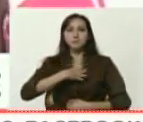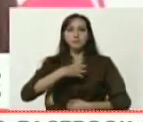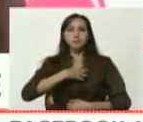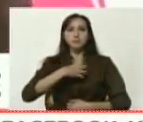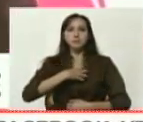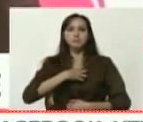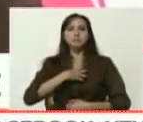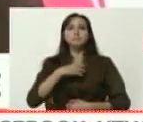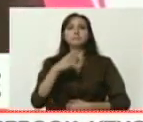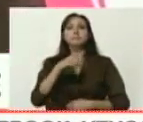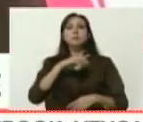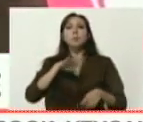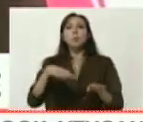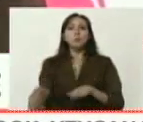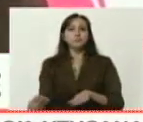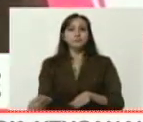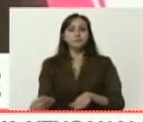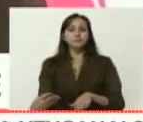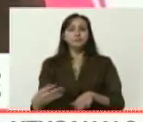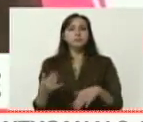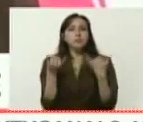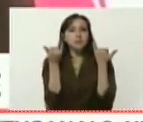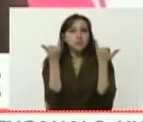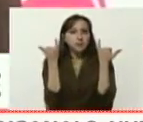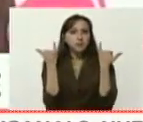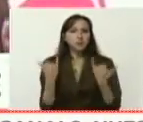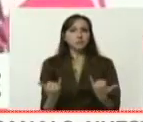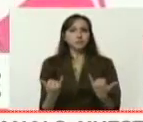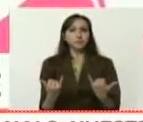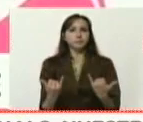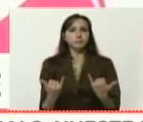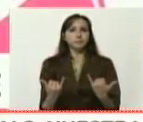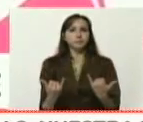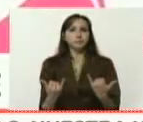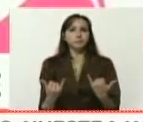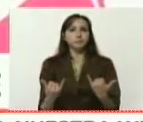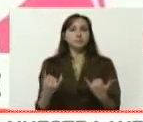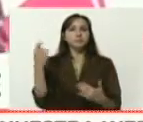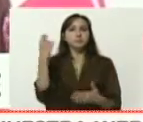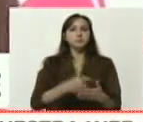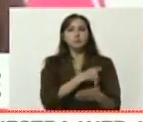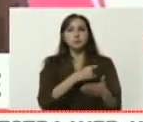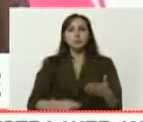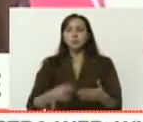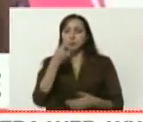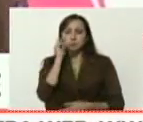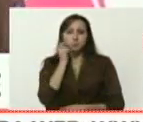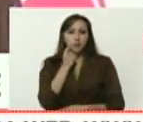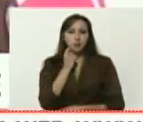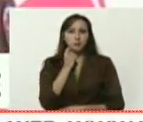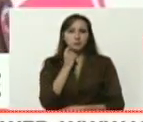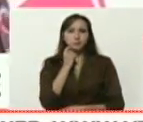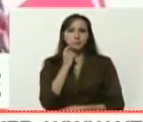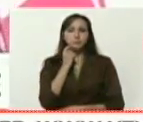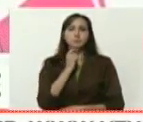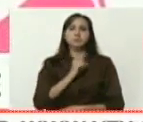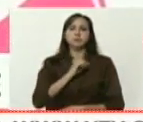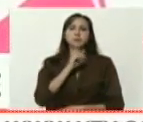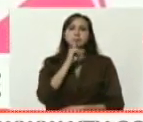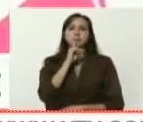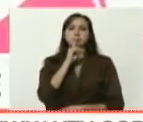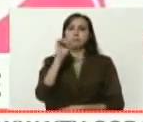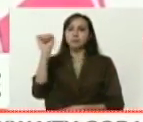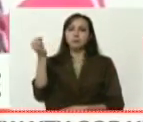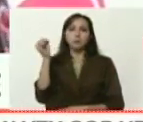Y a partir de este momento es prohibido llorarlos. Que se callen los